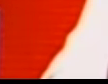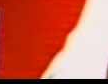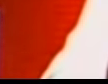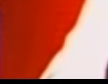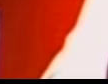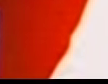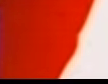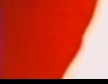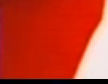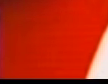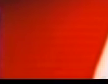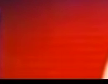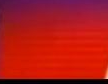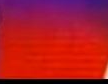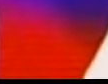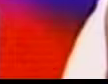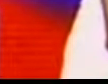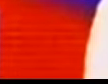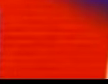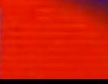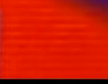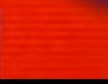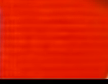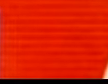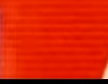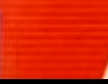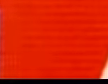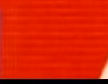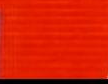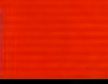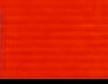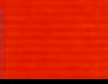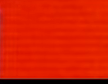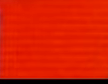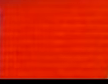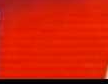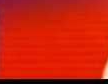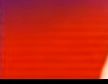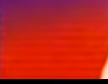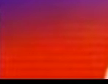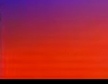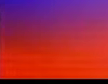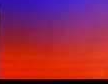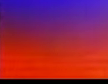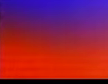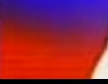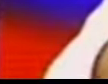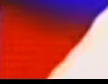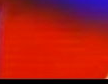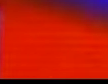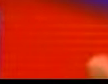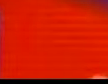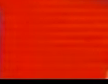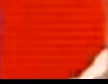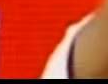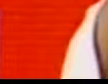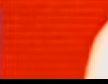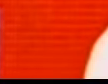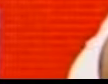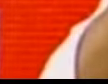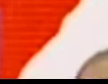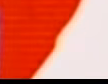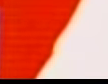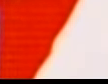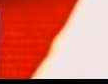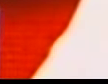como la ciencia de los incentivos. Dar incentivo para que los agentes, las personas, las familias, hagan lo que es socialmente deseable. Por